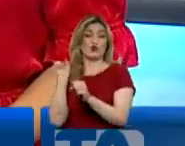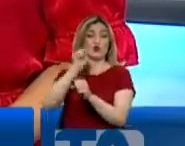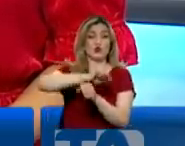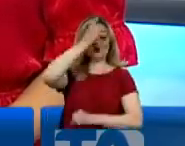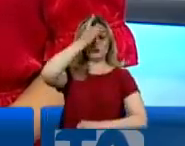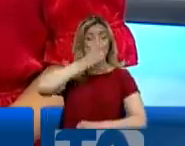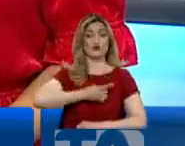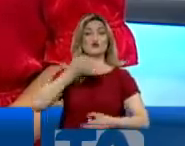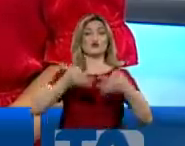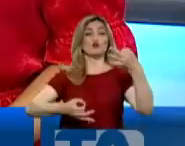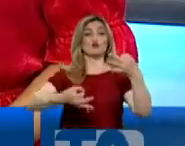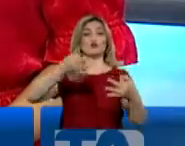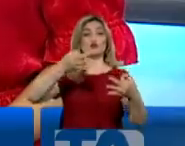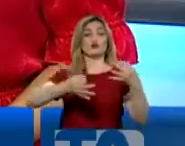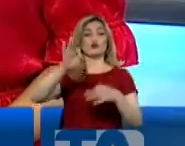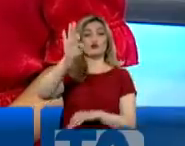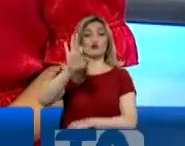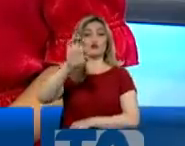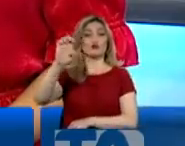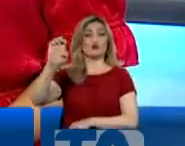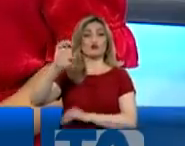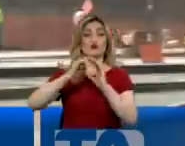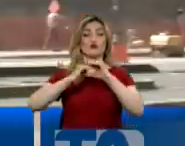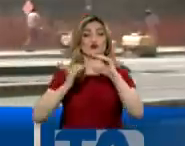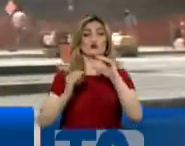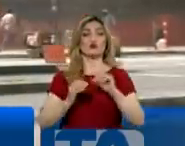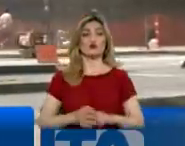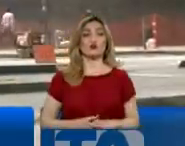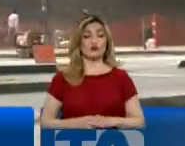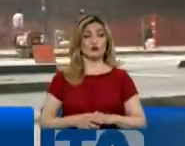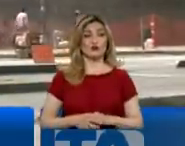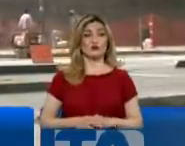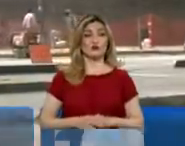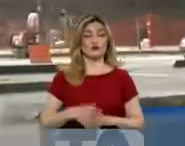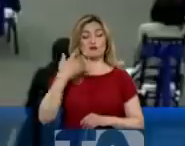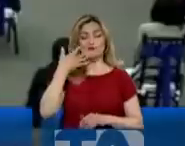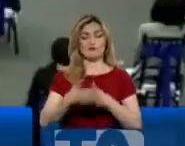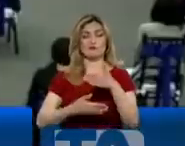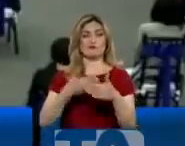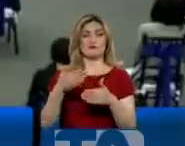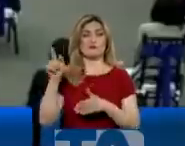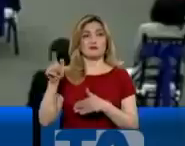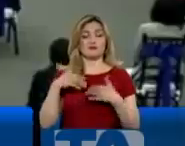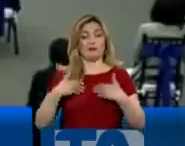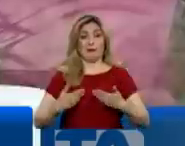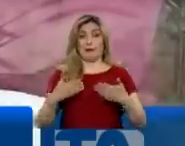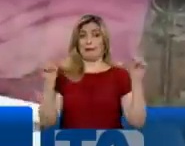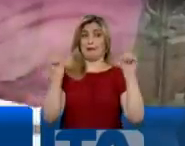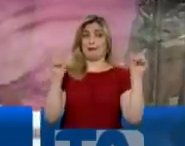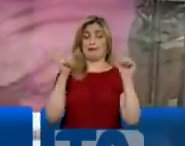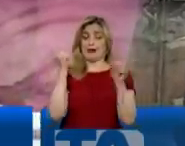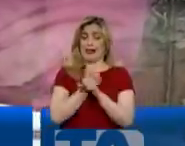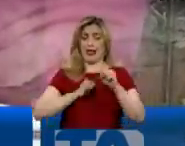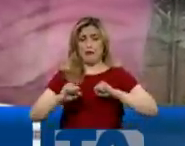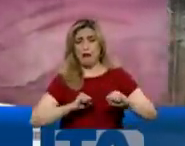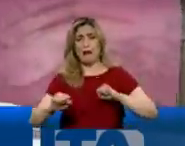dé la decisión final del tribunal contencioso electoral mientras corre el calendario no es respiro en el consejo nacional electoral que sigue